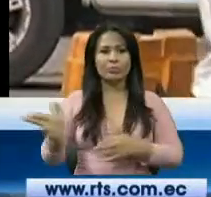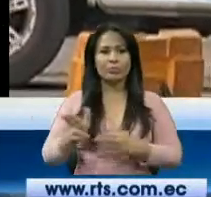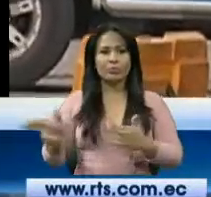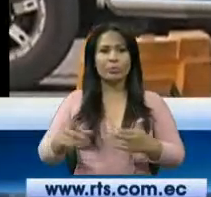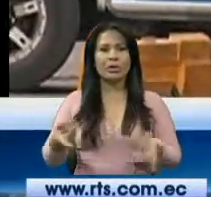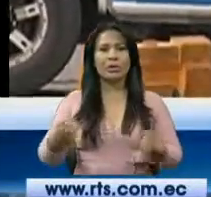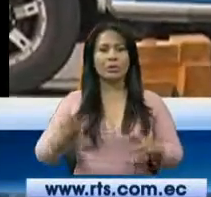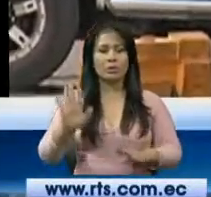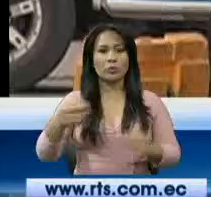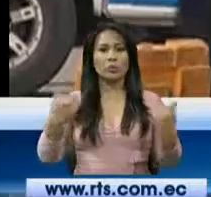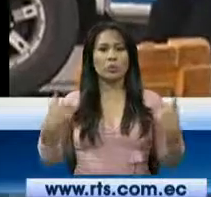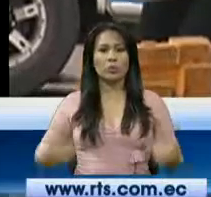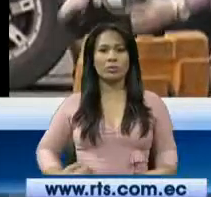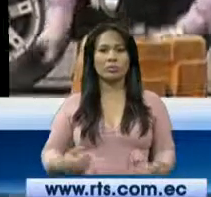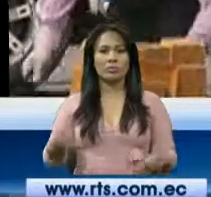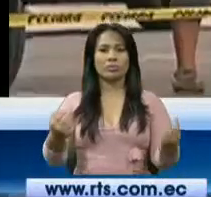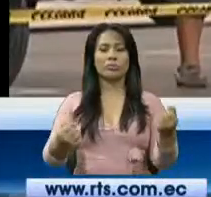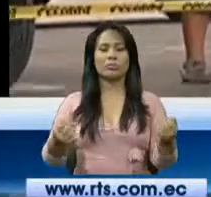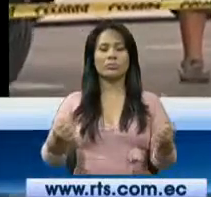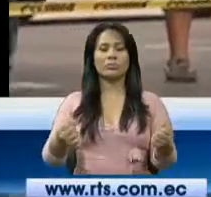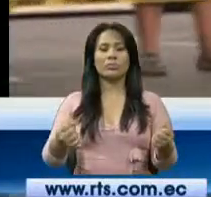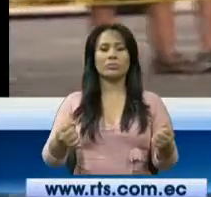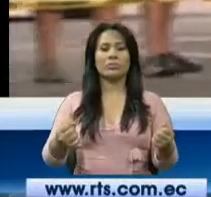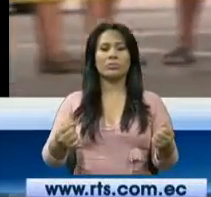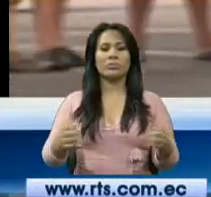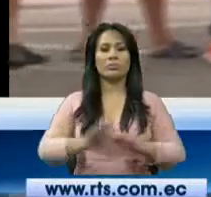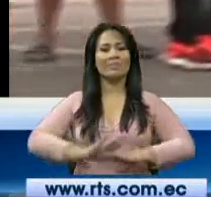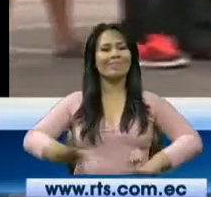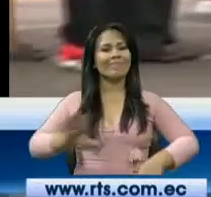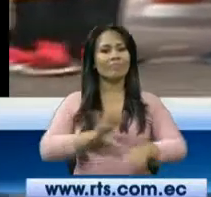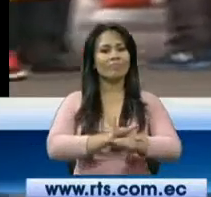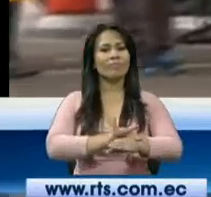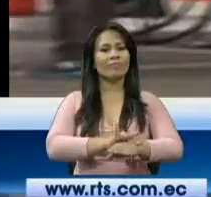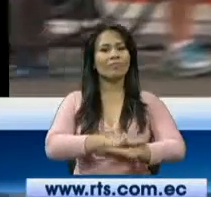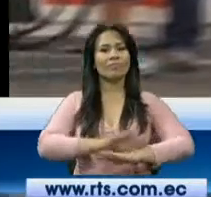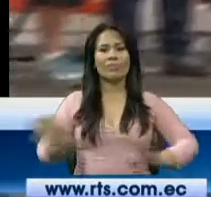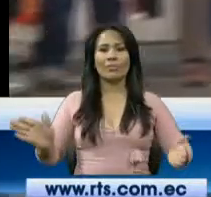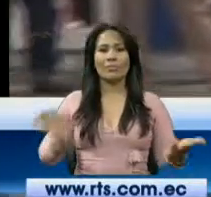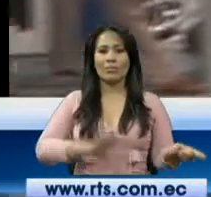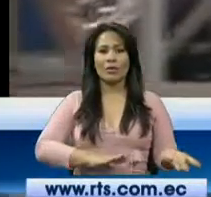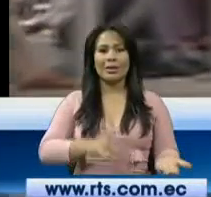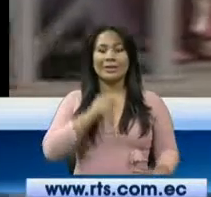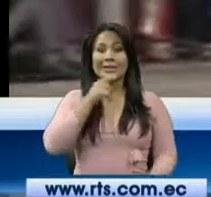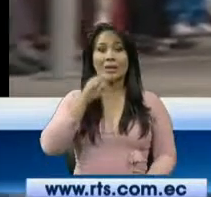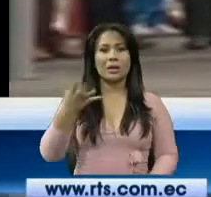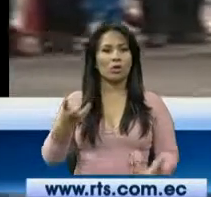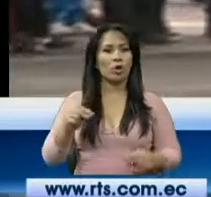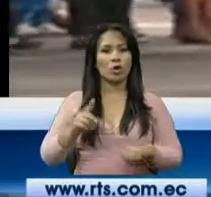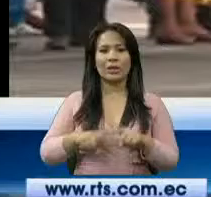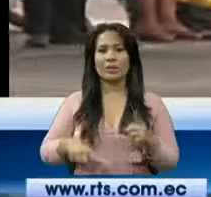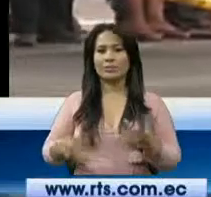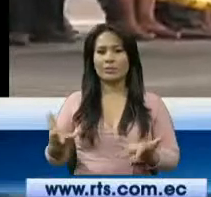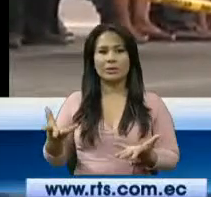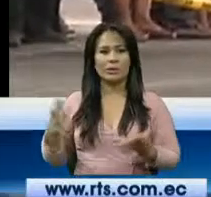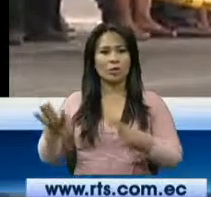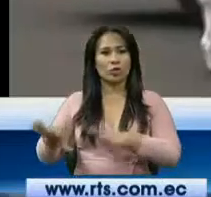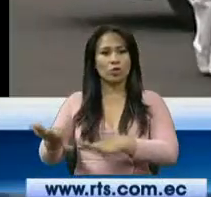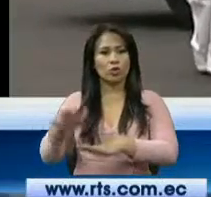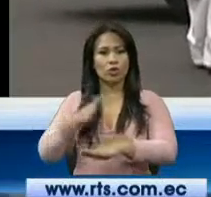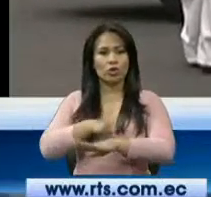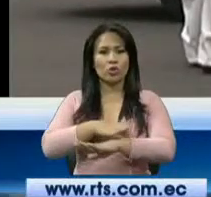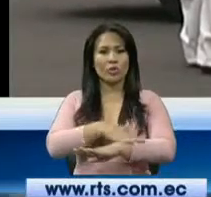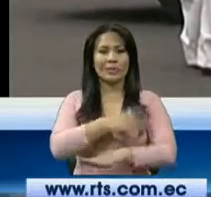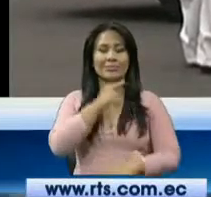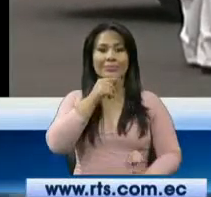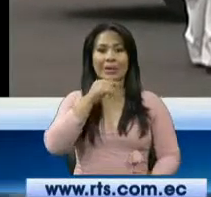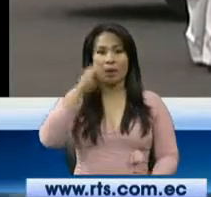cuerpo permaneció en el asiento del conductor. Al constatar que ya no contaba con signos vitales, nadie se atrevió a moverlo y esperaron la llegada de los